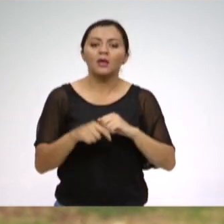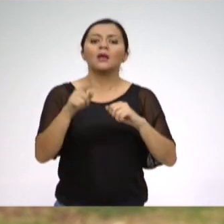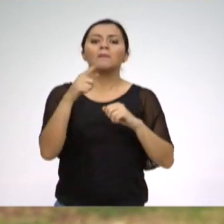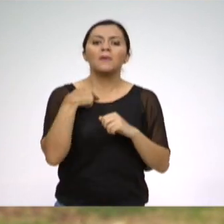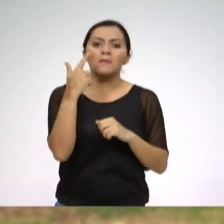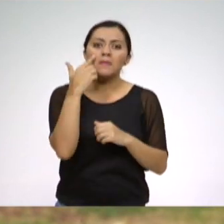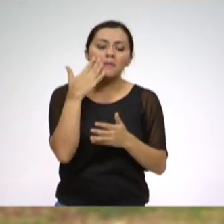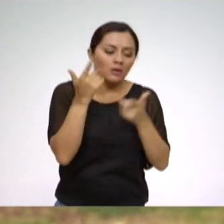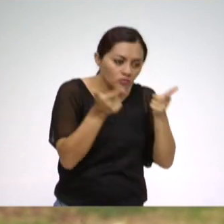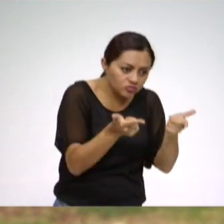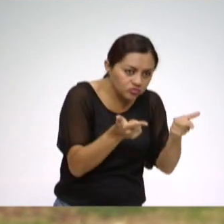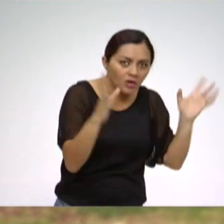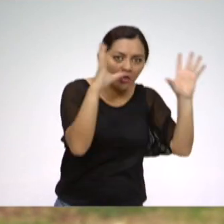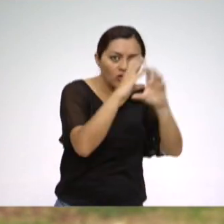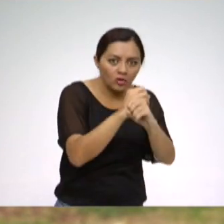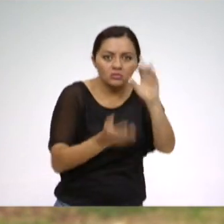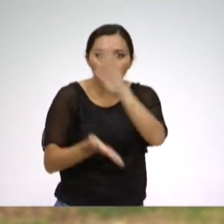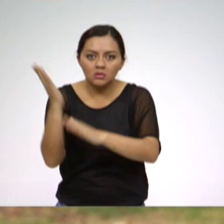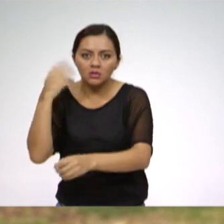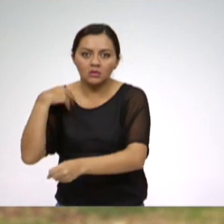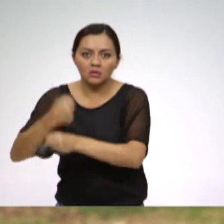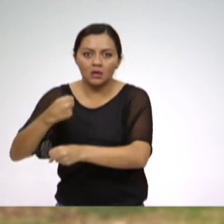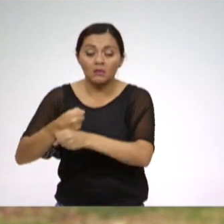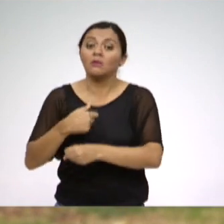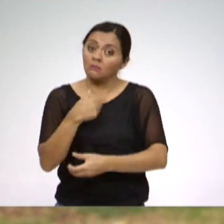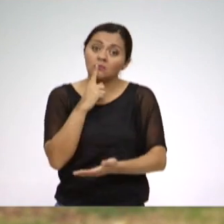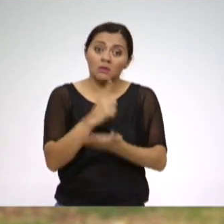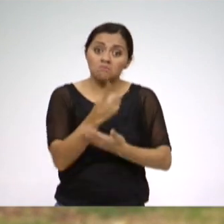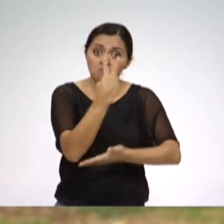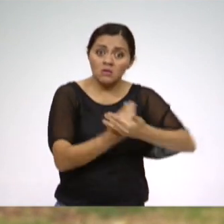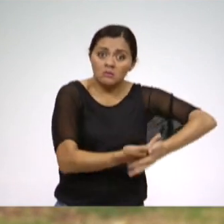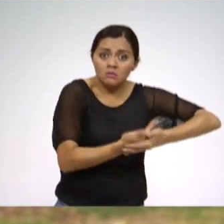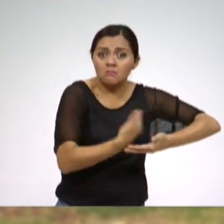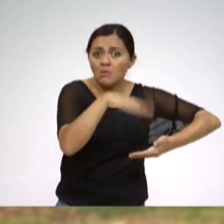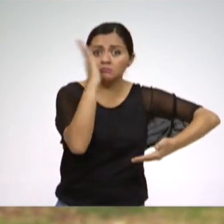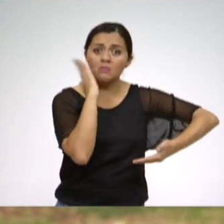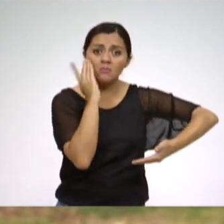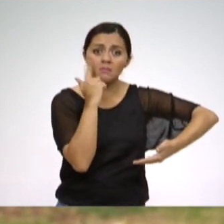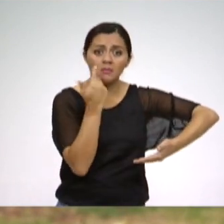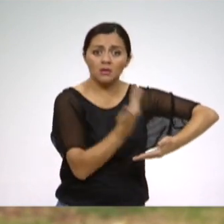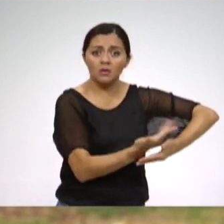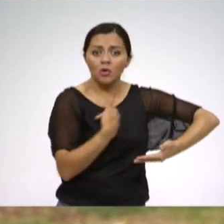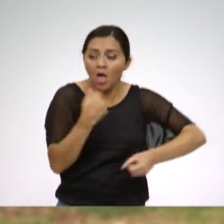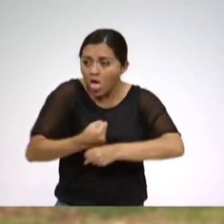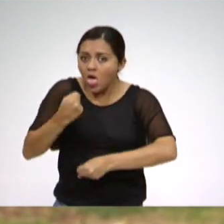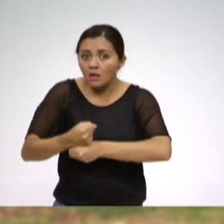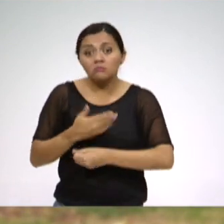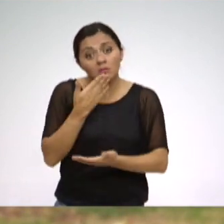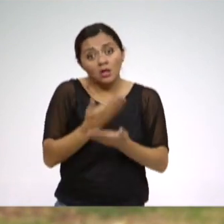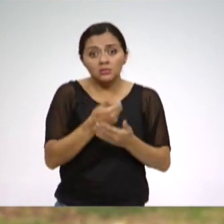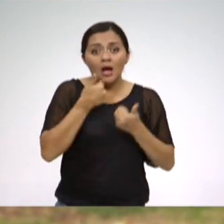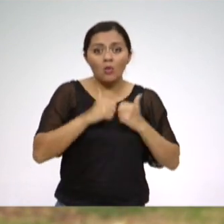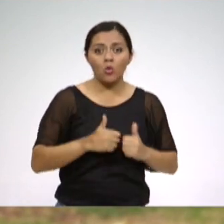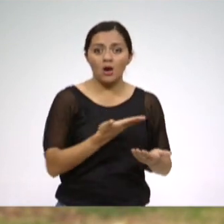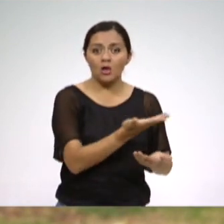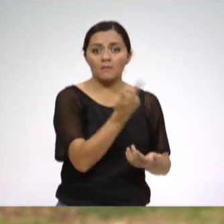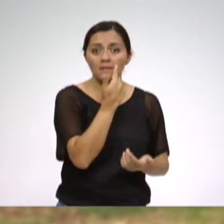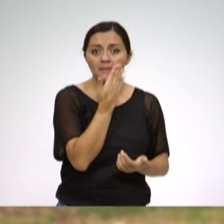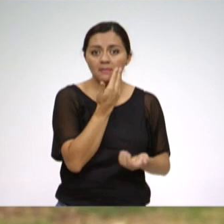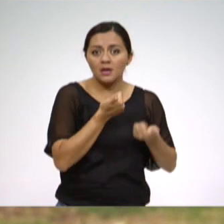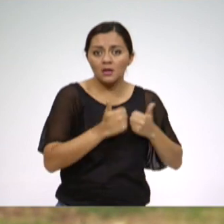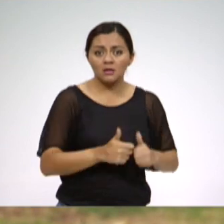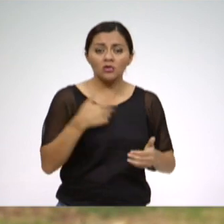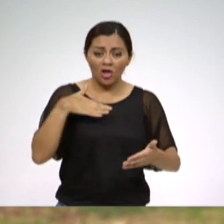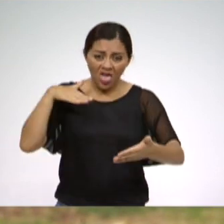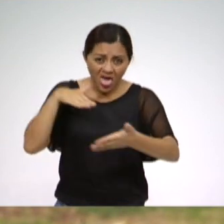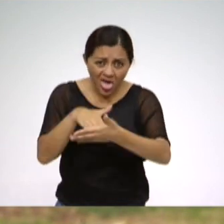lo cuidaban a ellos durante la noche. Gran parte de mi hijo se crió con ellos. Entonces todo lo que es mi hijo también se lo debemos a ellos. Pero quedarte estancada, no,